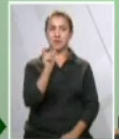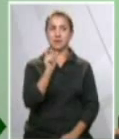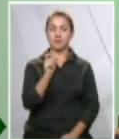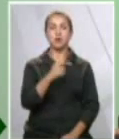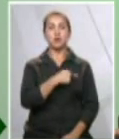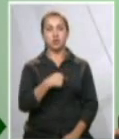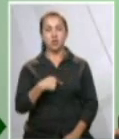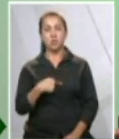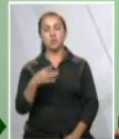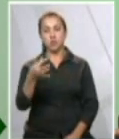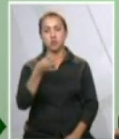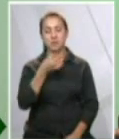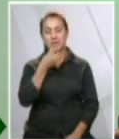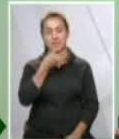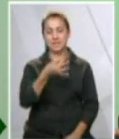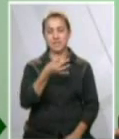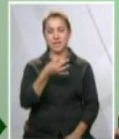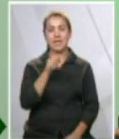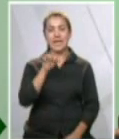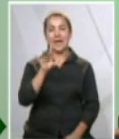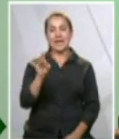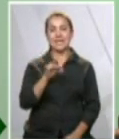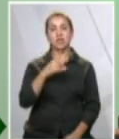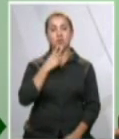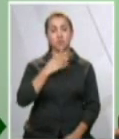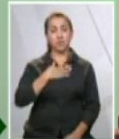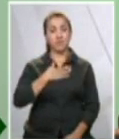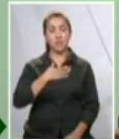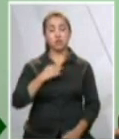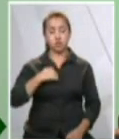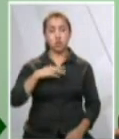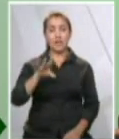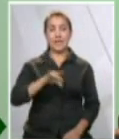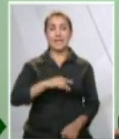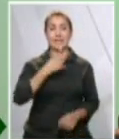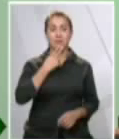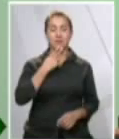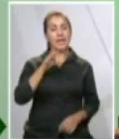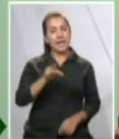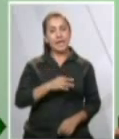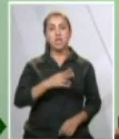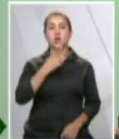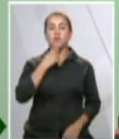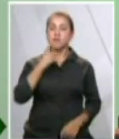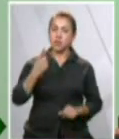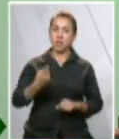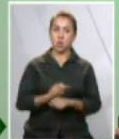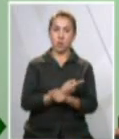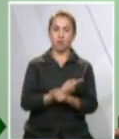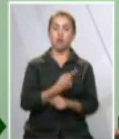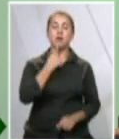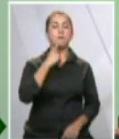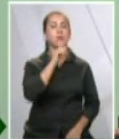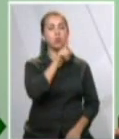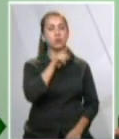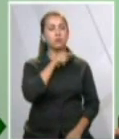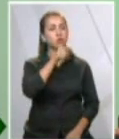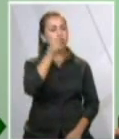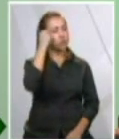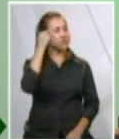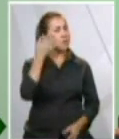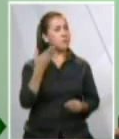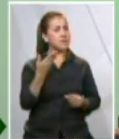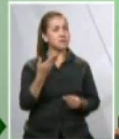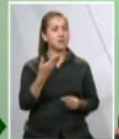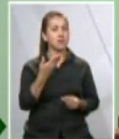Shakespeare. Un hombre que decía que él había elegido vivir. Él dijo, yo elegí vivir y elijo vivir de nuevo. Y le preguntaban, ¿en qué piensas